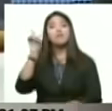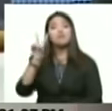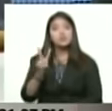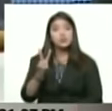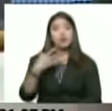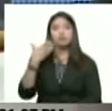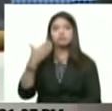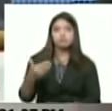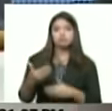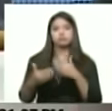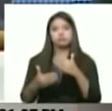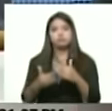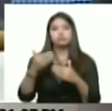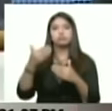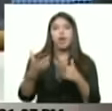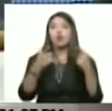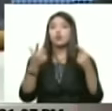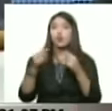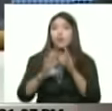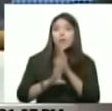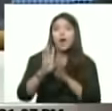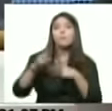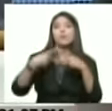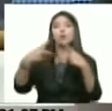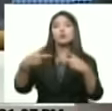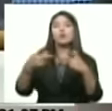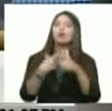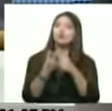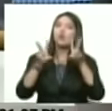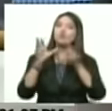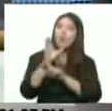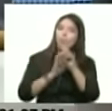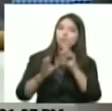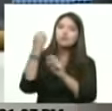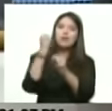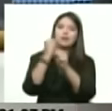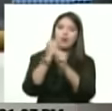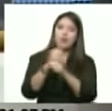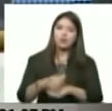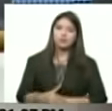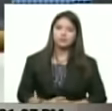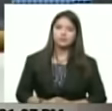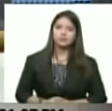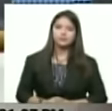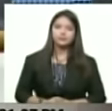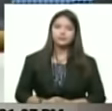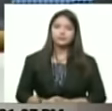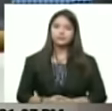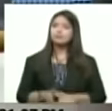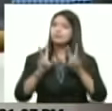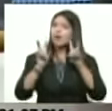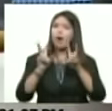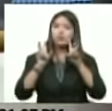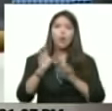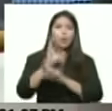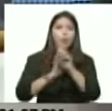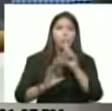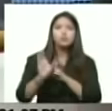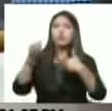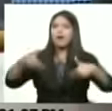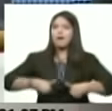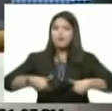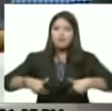asentando una economía productiva, se generará una nueva cultura del trabajo, una nueva cultura del